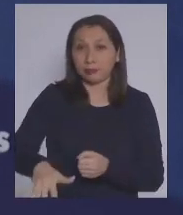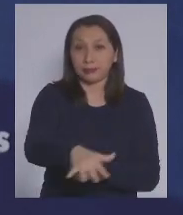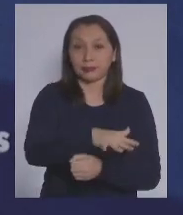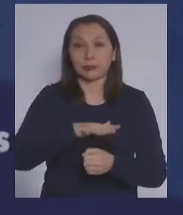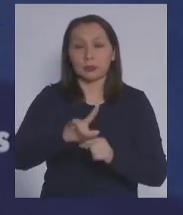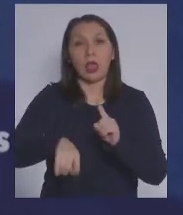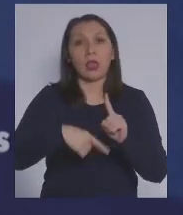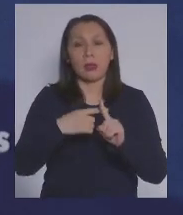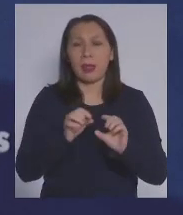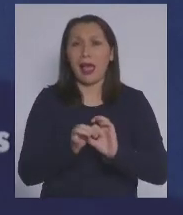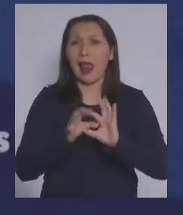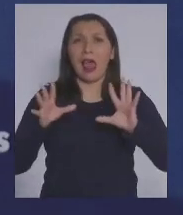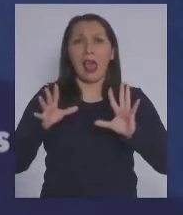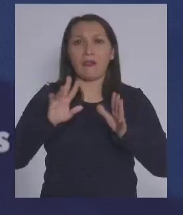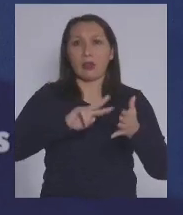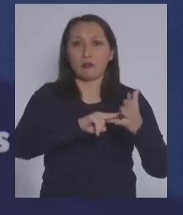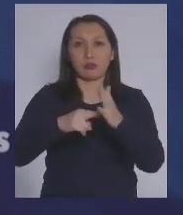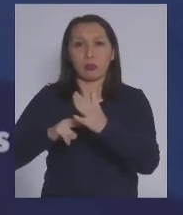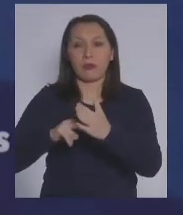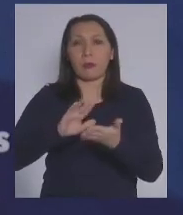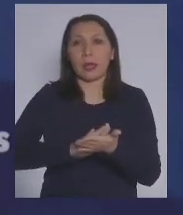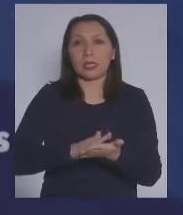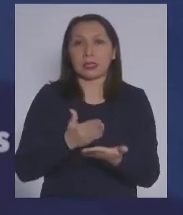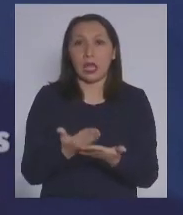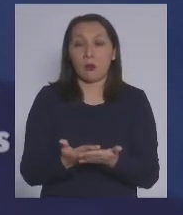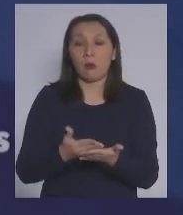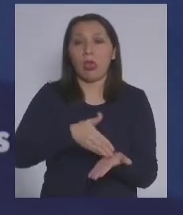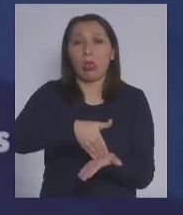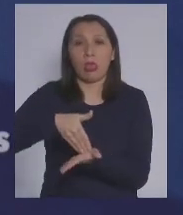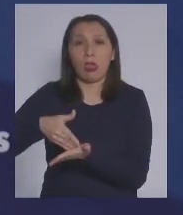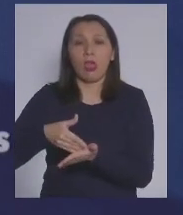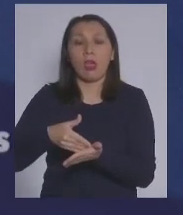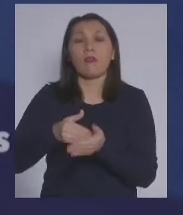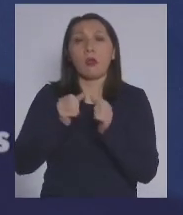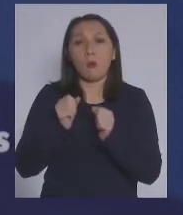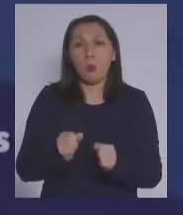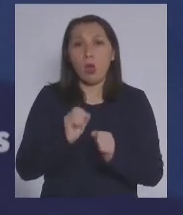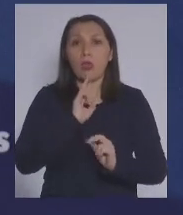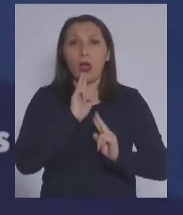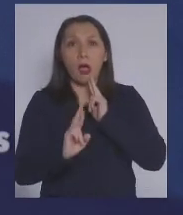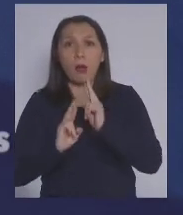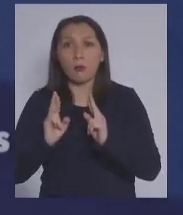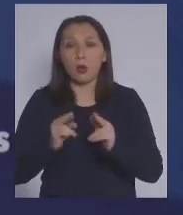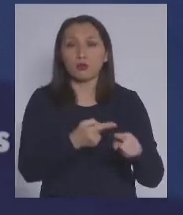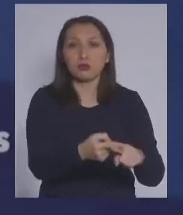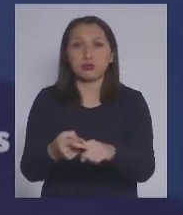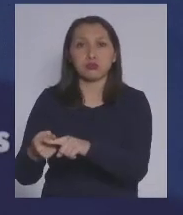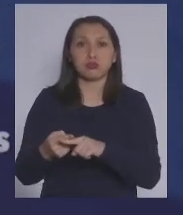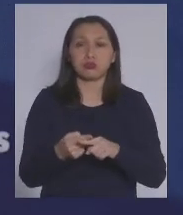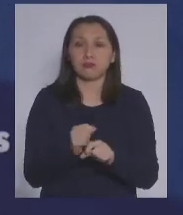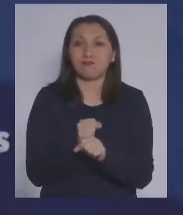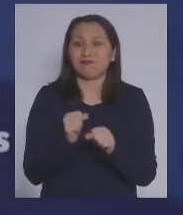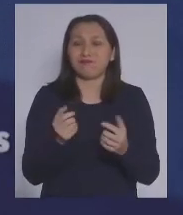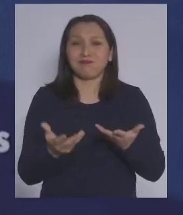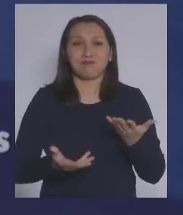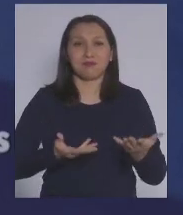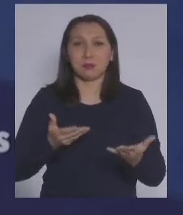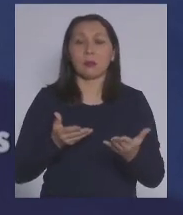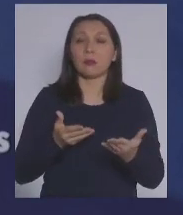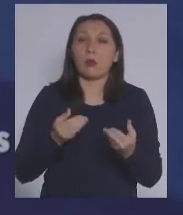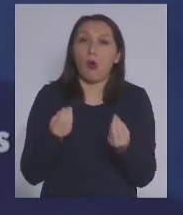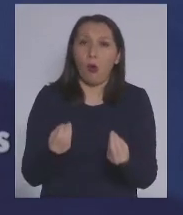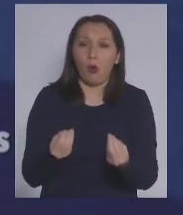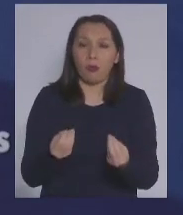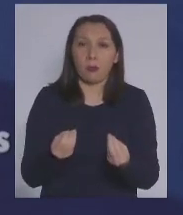agravan los problemas de salud debilitan la capacidad de respuesta de la sociedad y